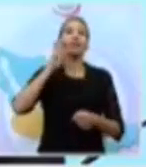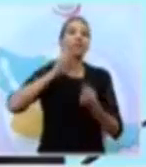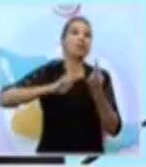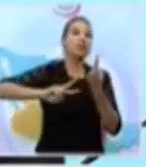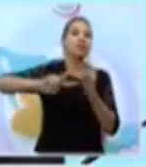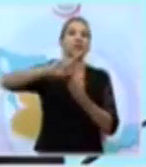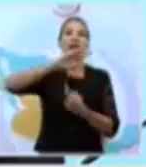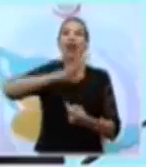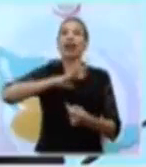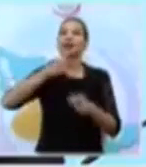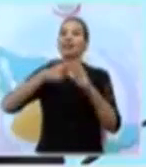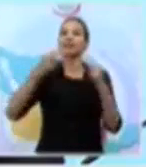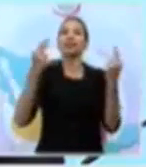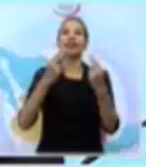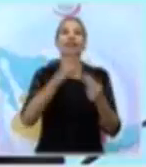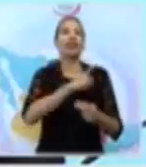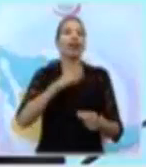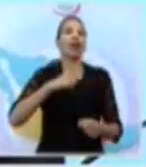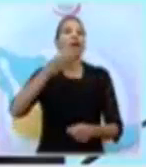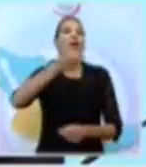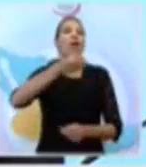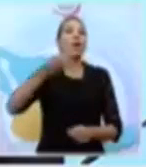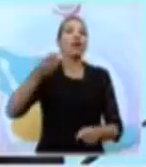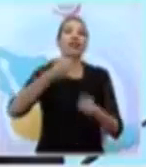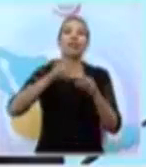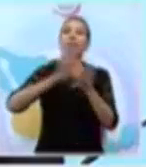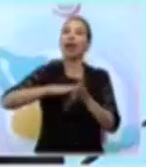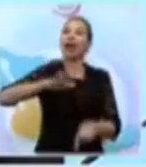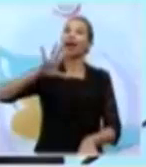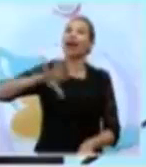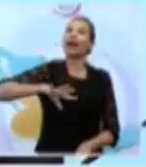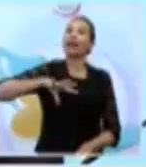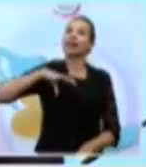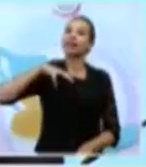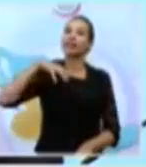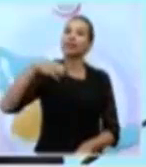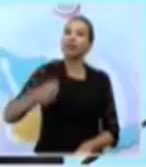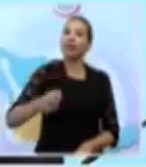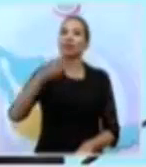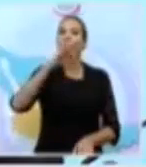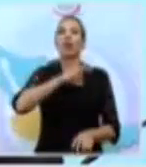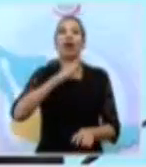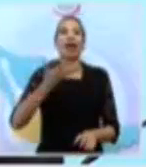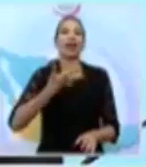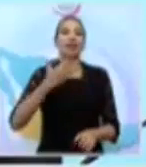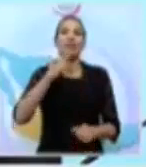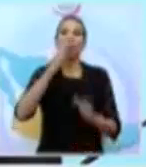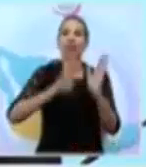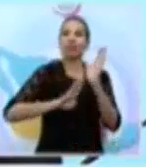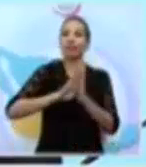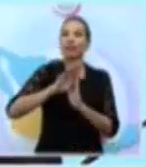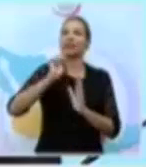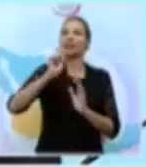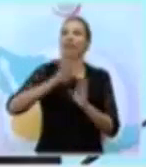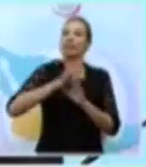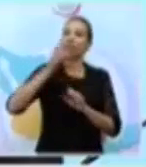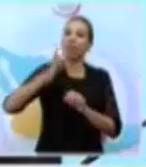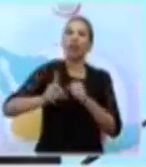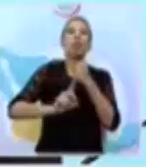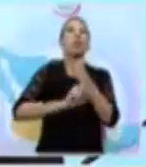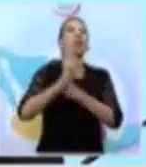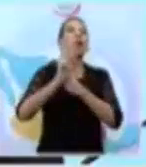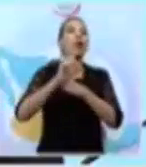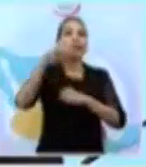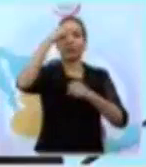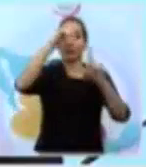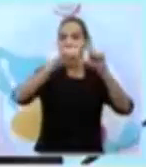que comparten la necesidad de realizar los mayores esfuerzos para superar esta difícil